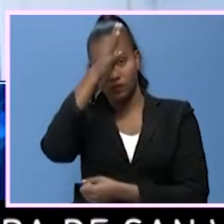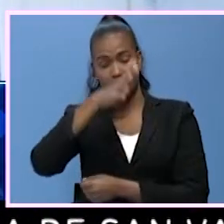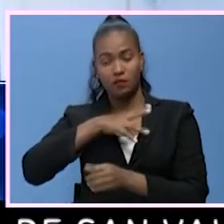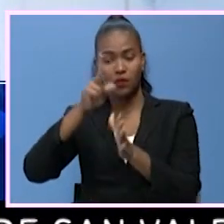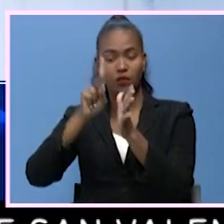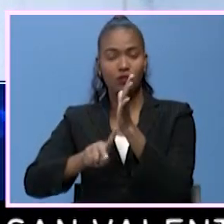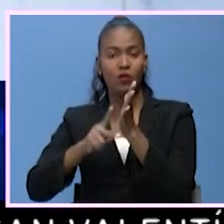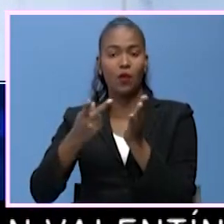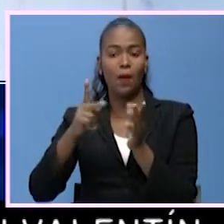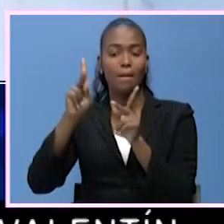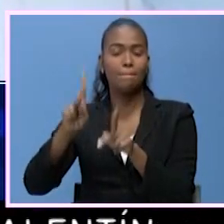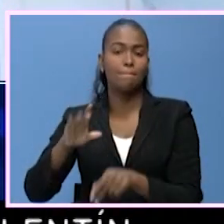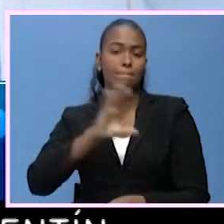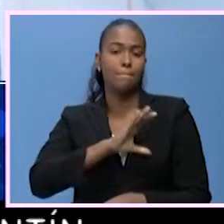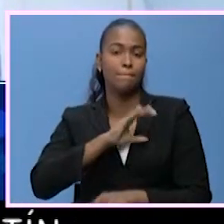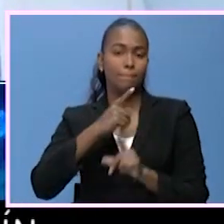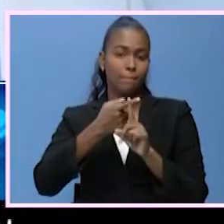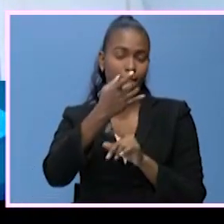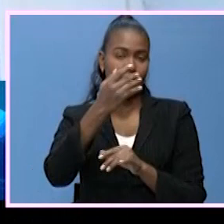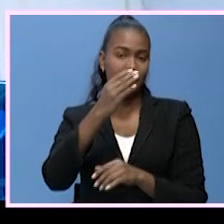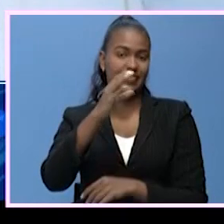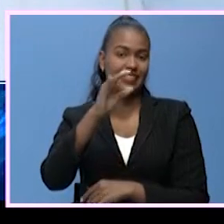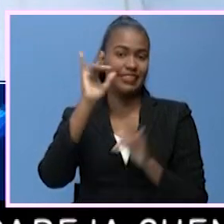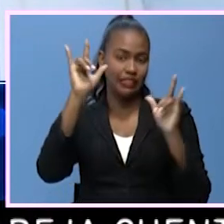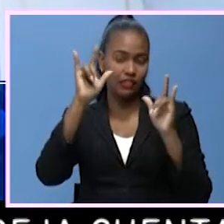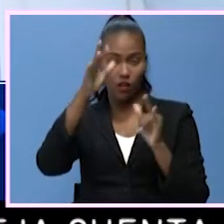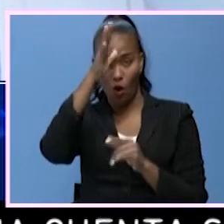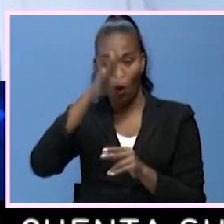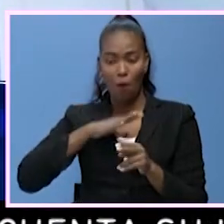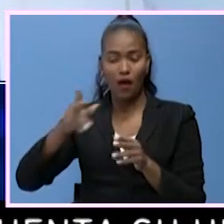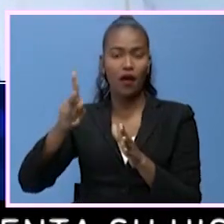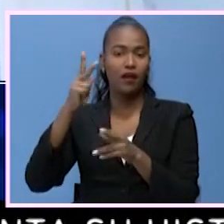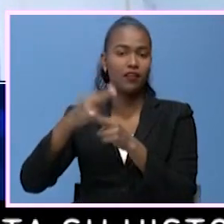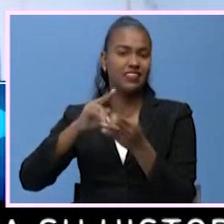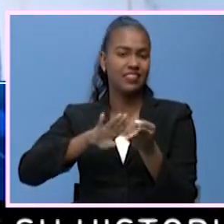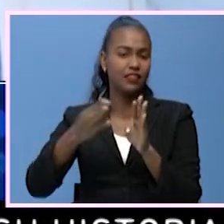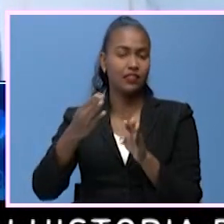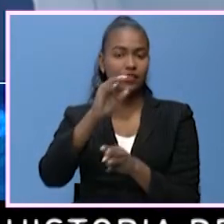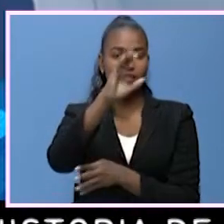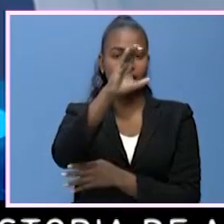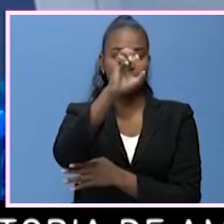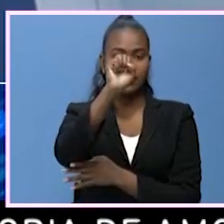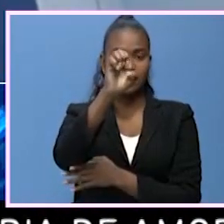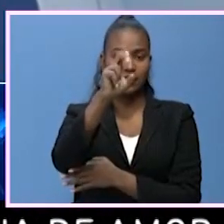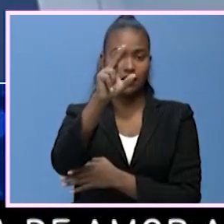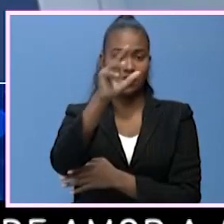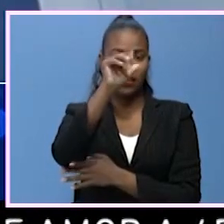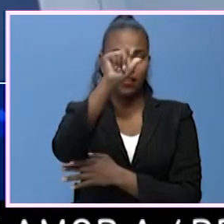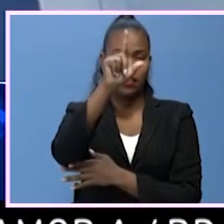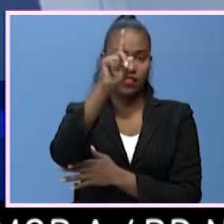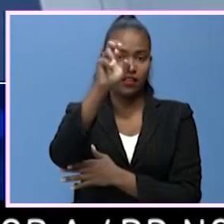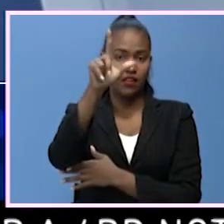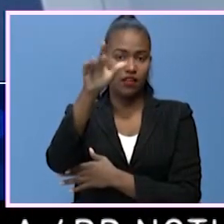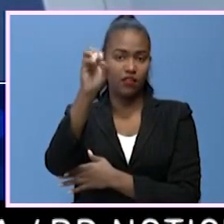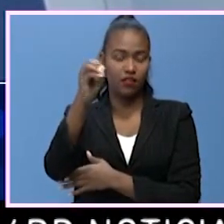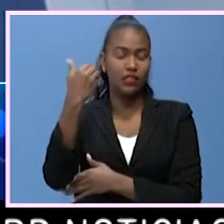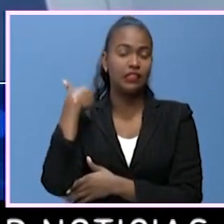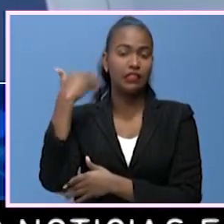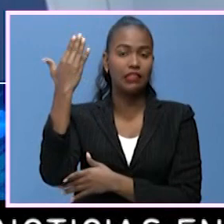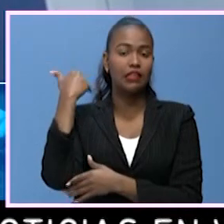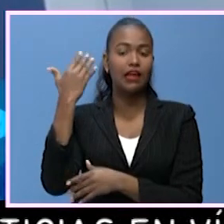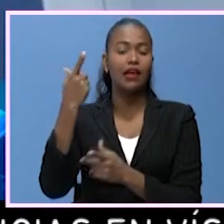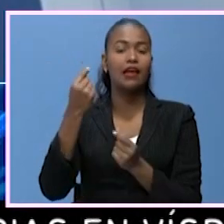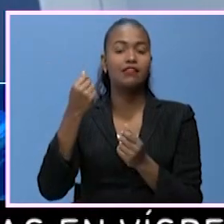mató a un agente de la entidad en Santiago. El fallecido fue identificado como César Smith Reyes Candelario, quien se movilizaba en